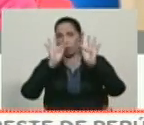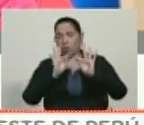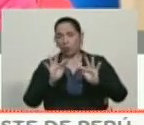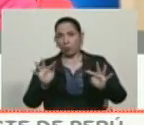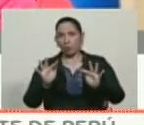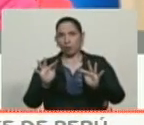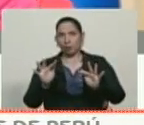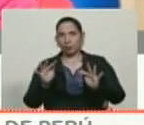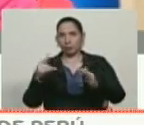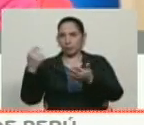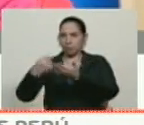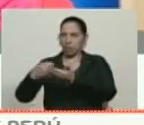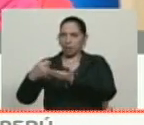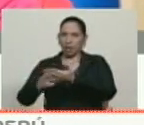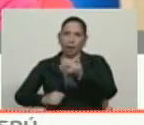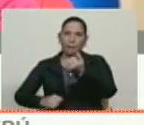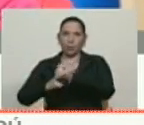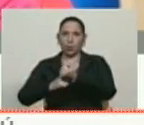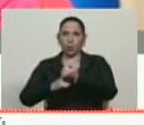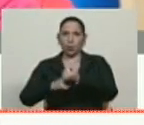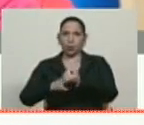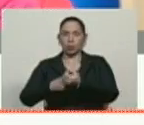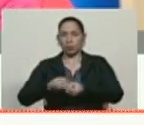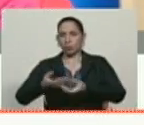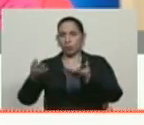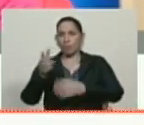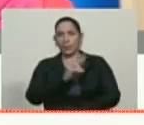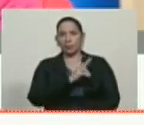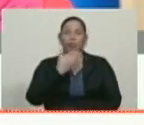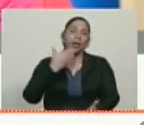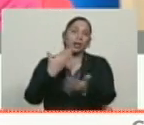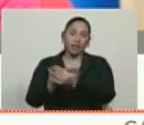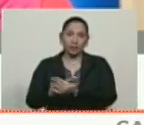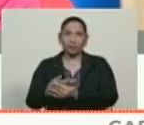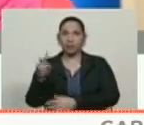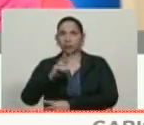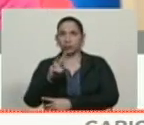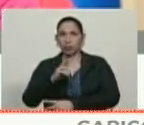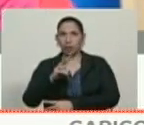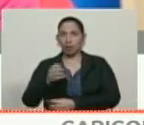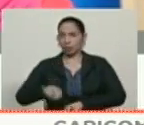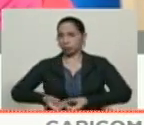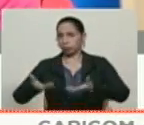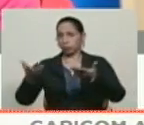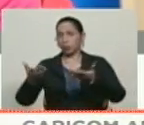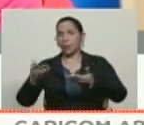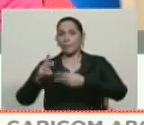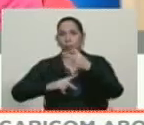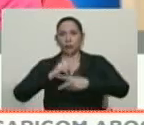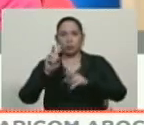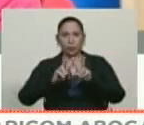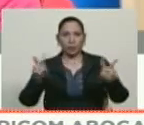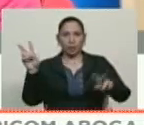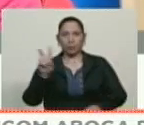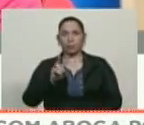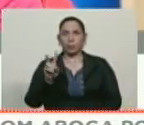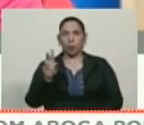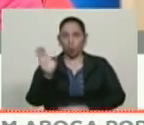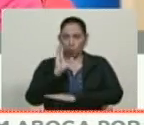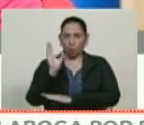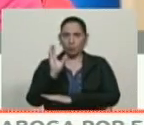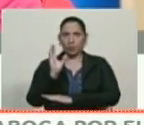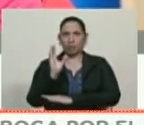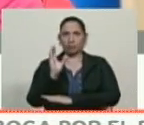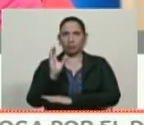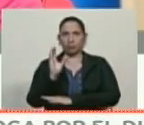retribuir el apoyo que dio Venezuela, que gracias a Venezuela se dio un proceso de paz en Colombia, que está siendo vulnerado, por cierto, por